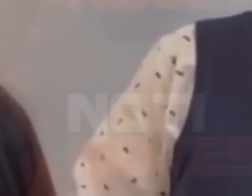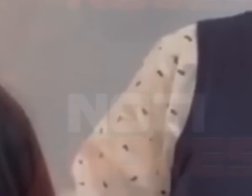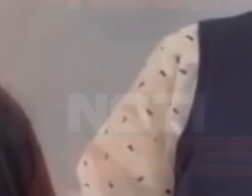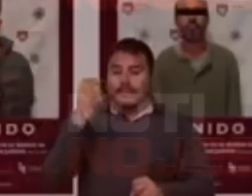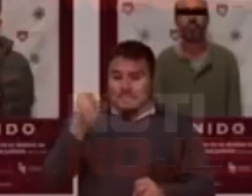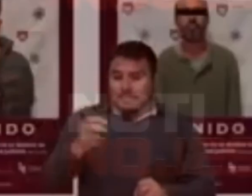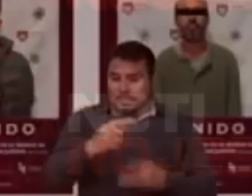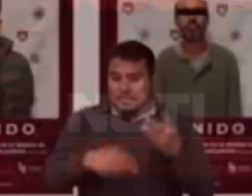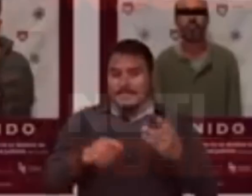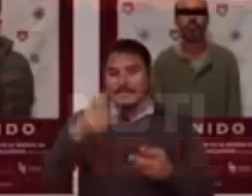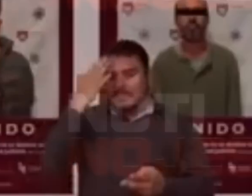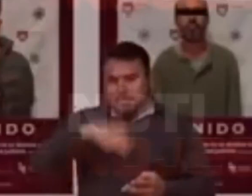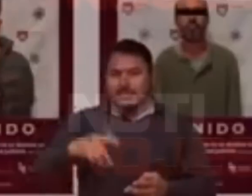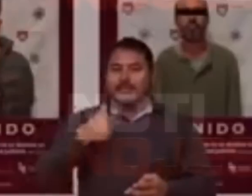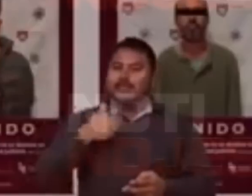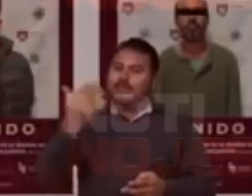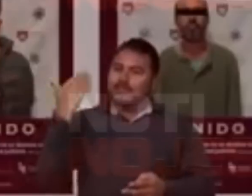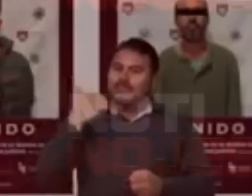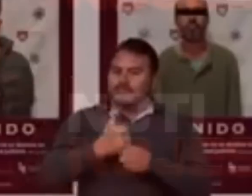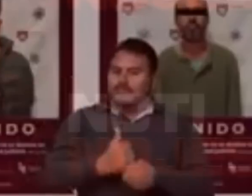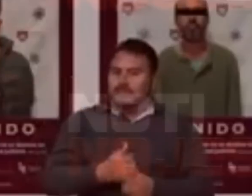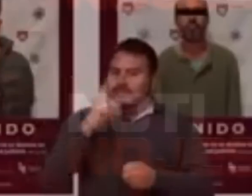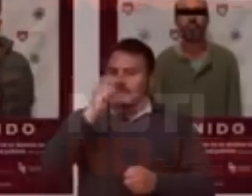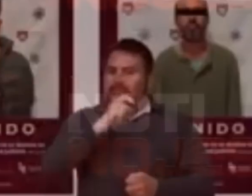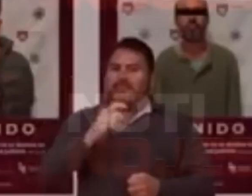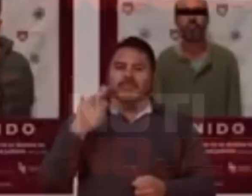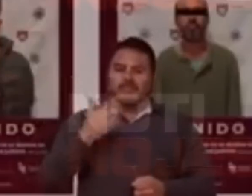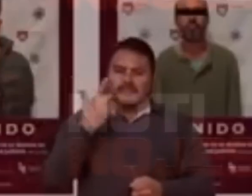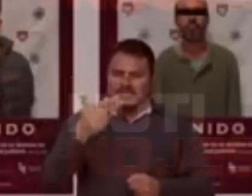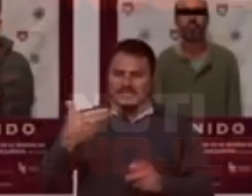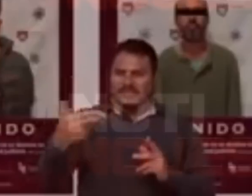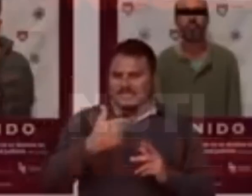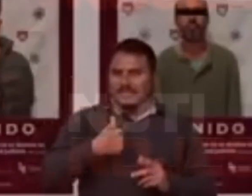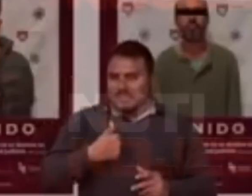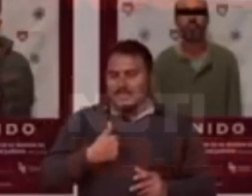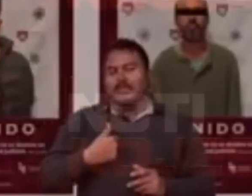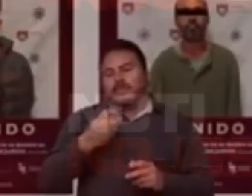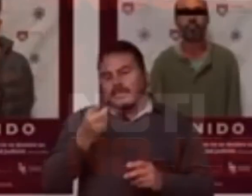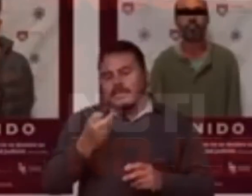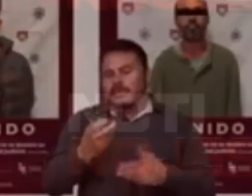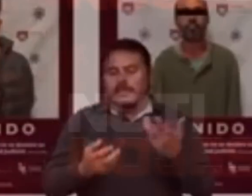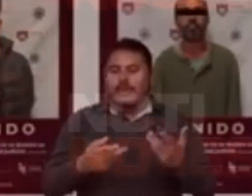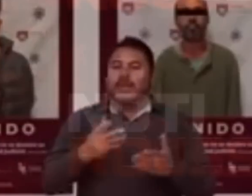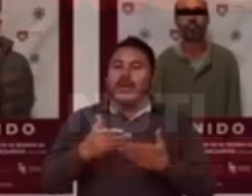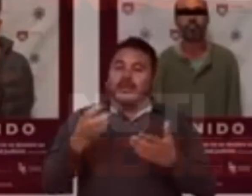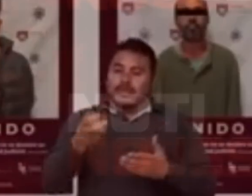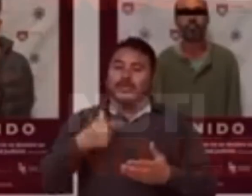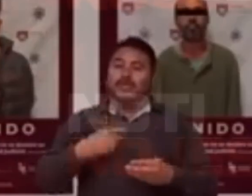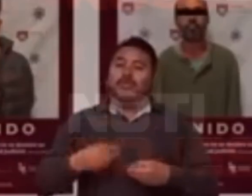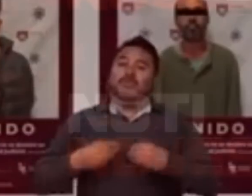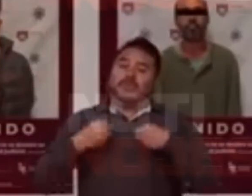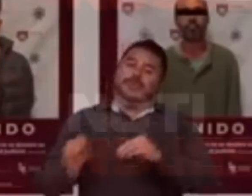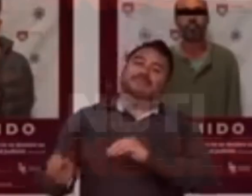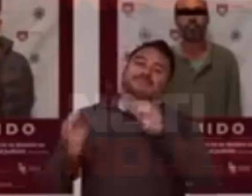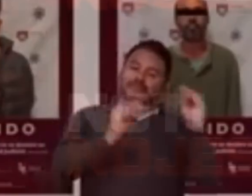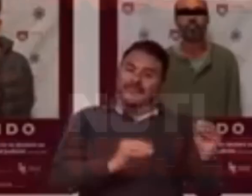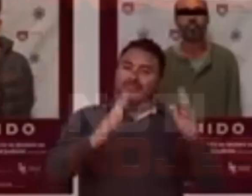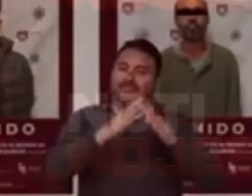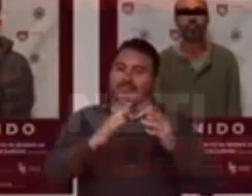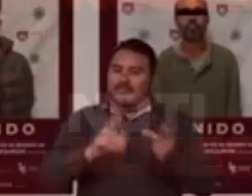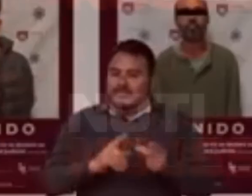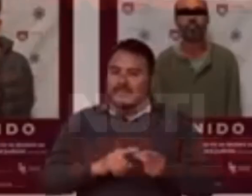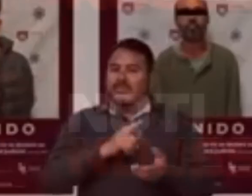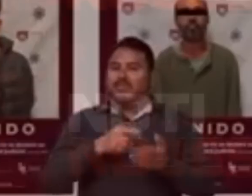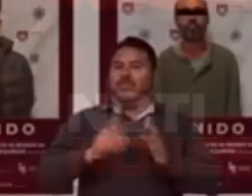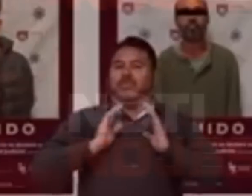nuestro trabajo. Usted sabe, sufrí un atentado que no pasó a mayores y por estas acciones tendrá a su servidora que irse a vivir y a reforzar su seguridad